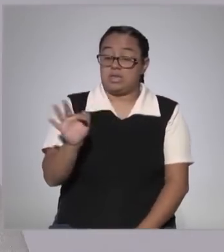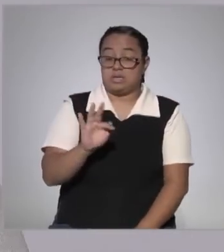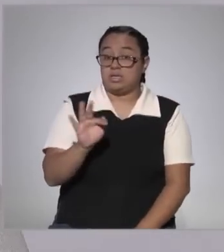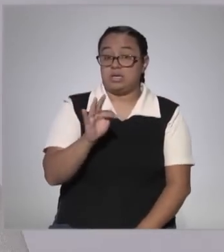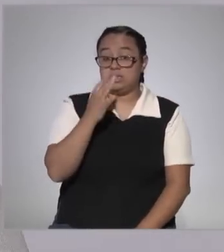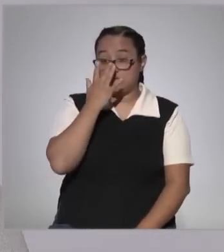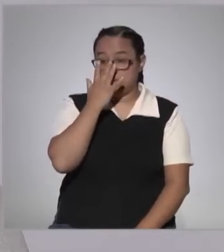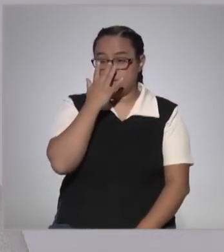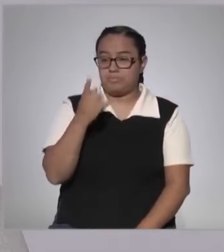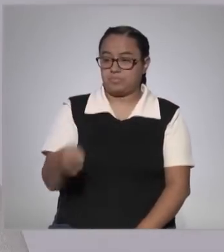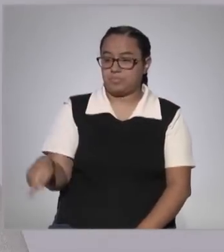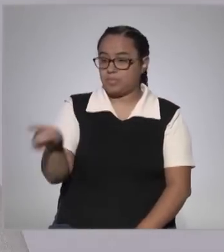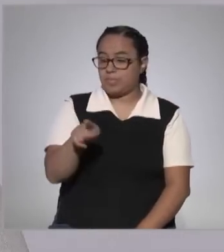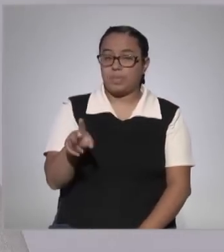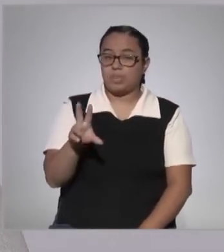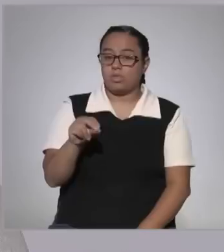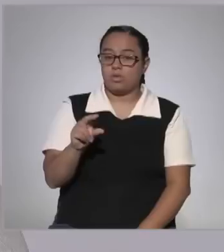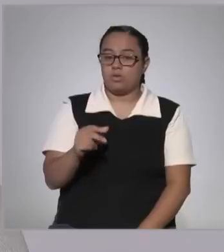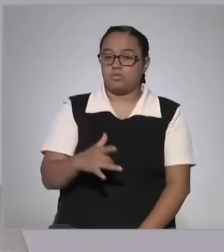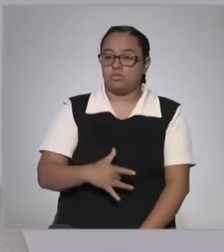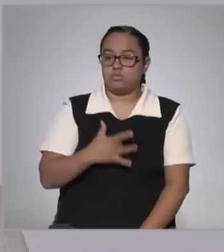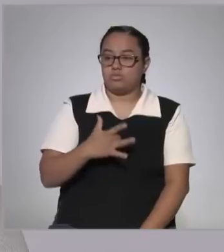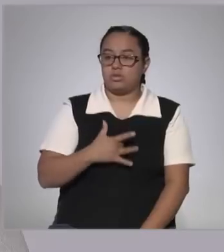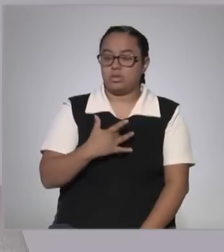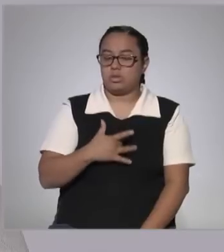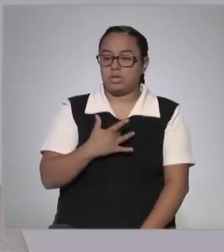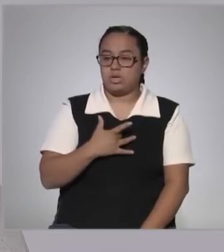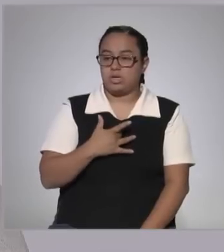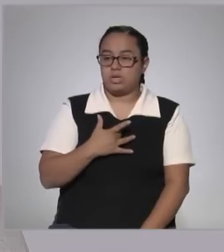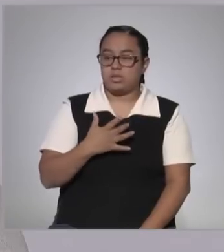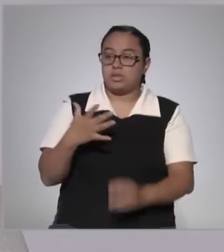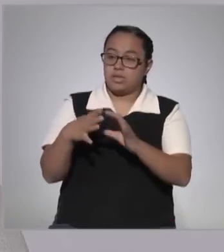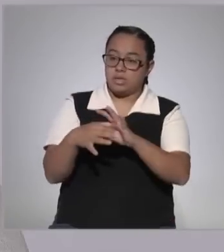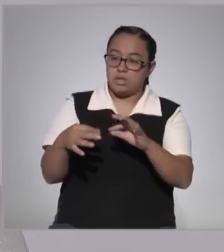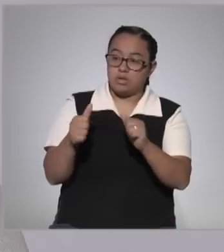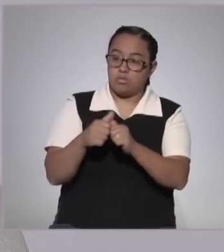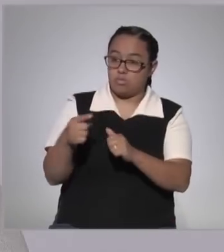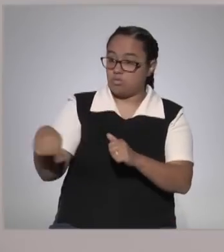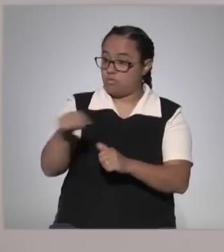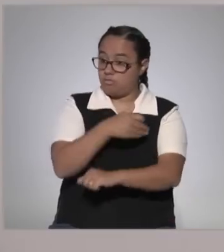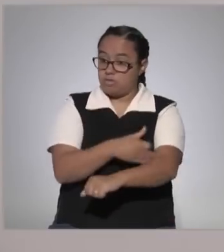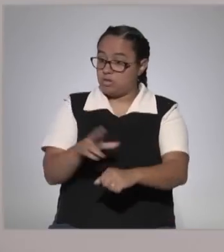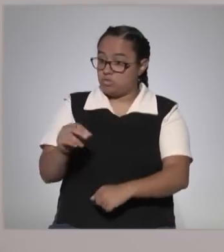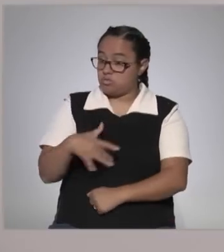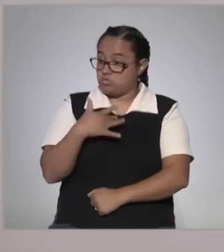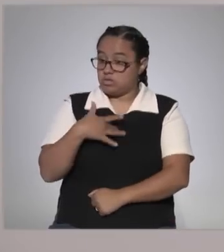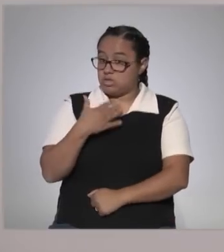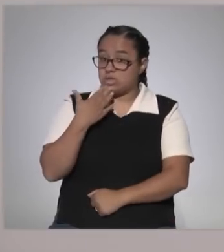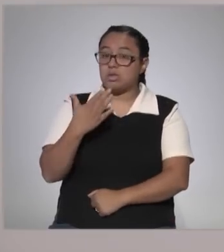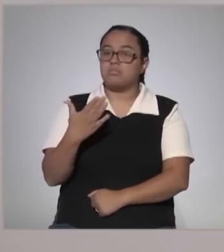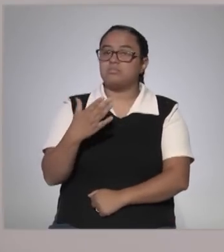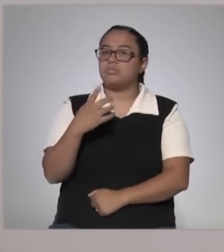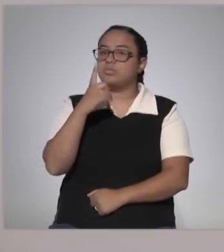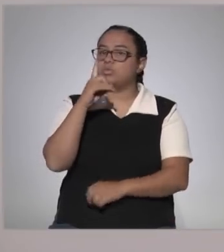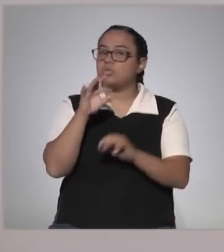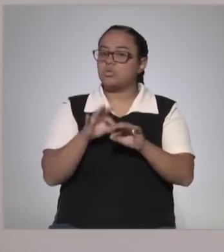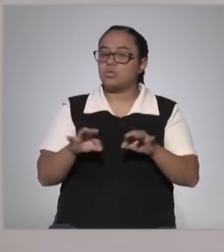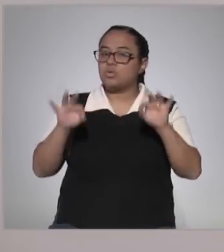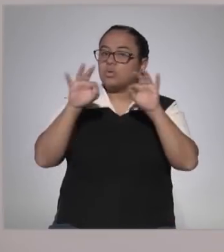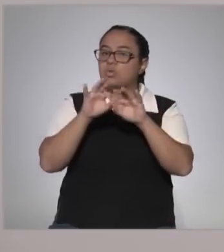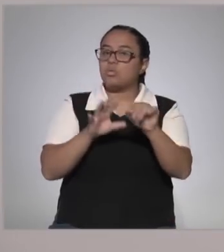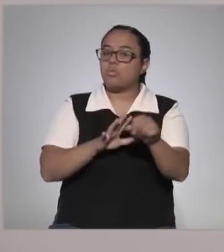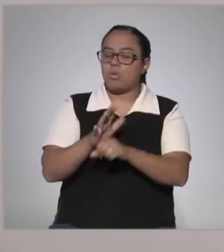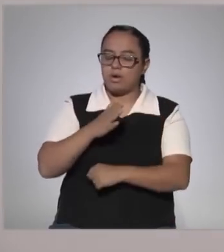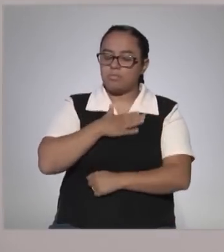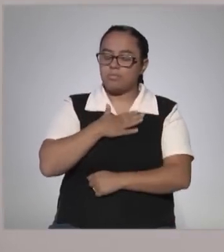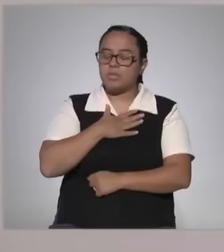comparte, no se comparte con la familia, esa condición, siempre hay que darle prioridad a lo que